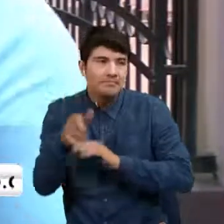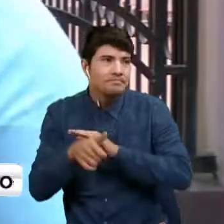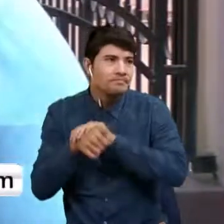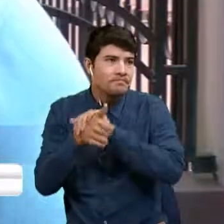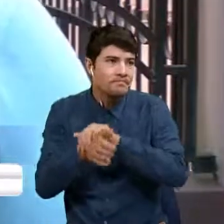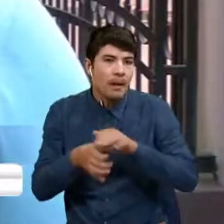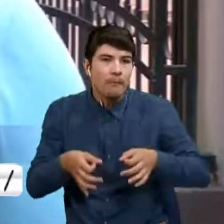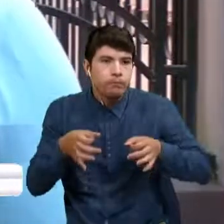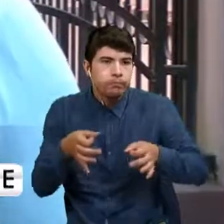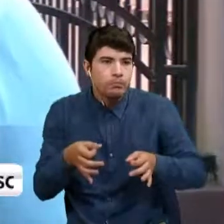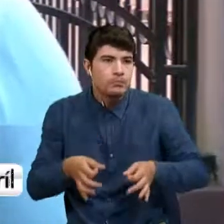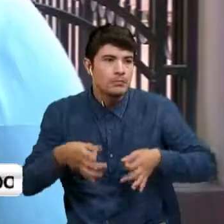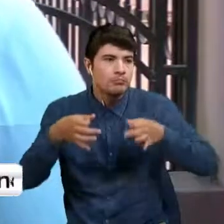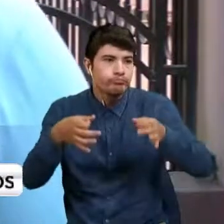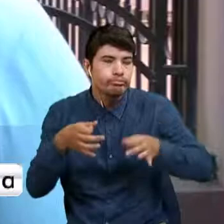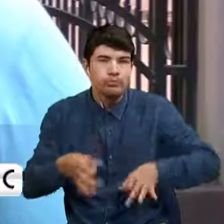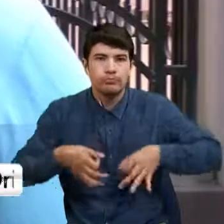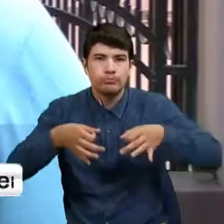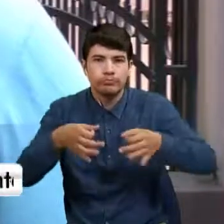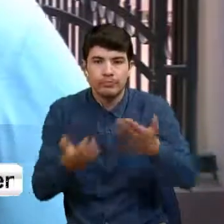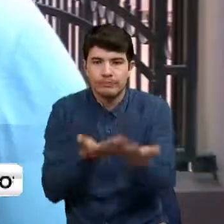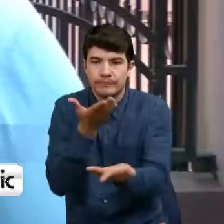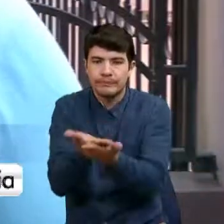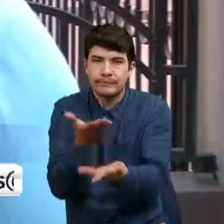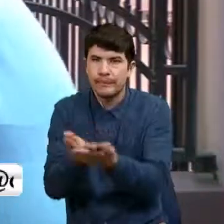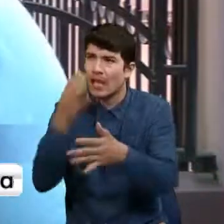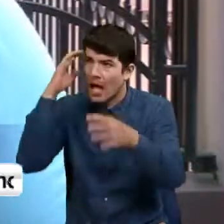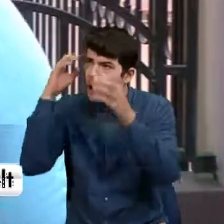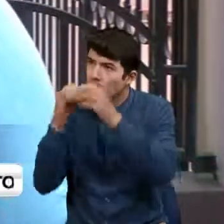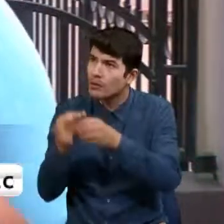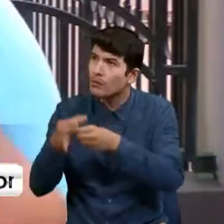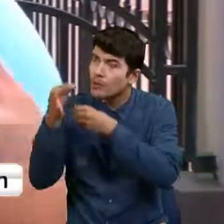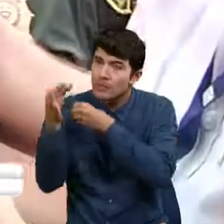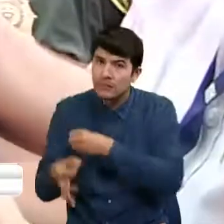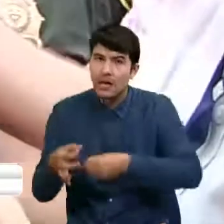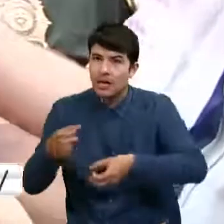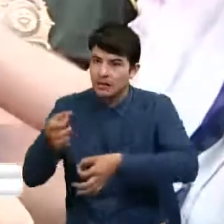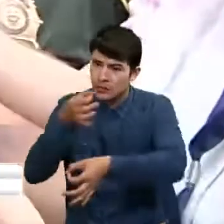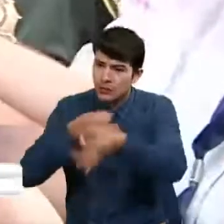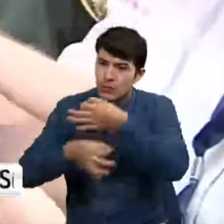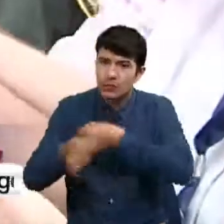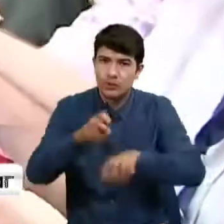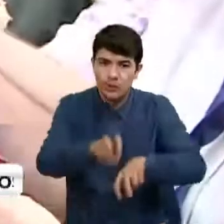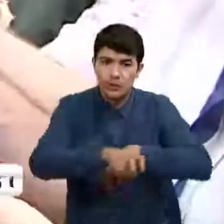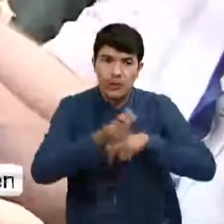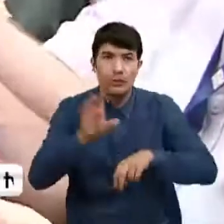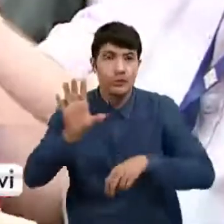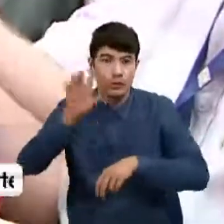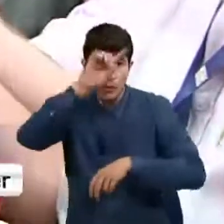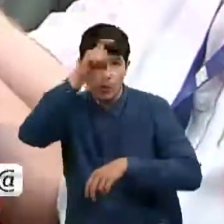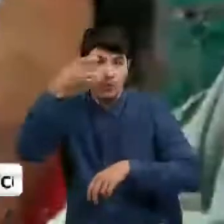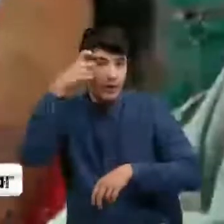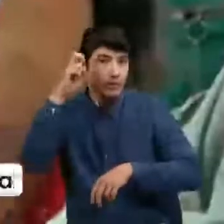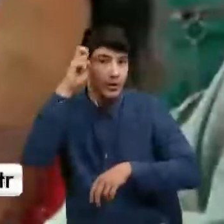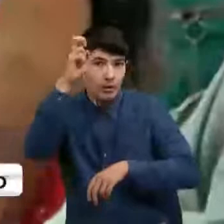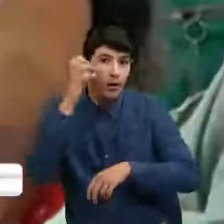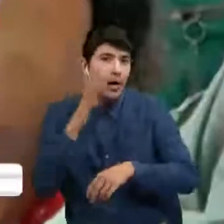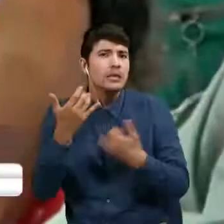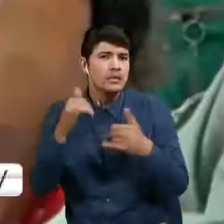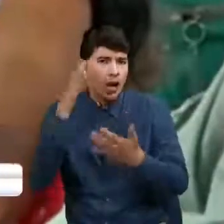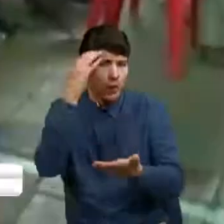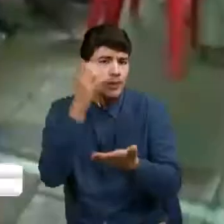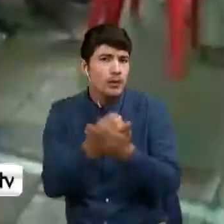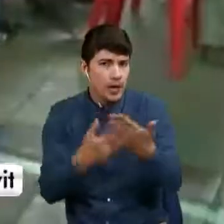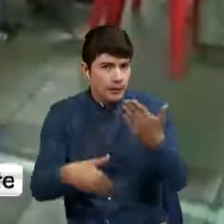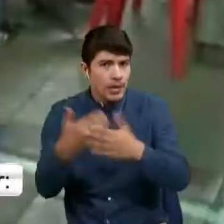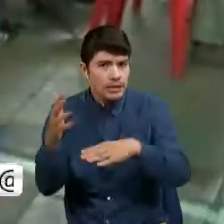dilatando la propuesta hacer un acuerdo municipal de sustitución de cultivos el gobernador de norte de santander manifestó que ya se empezó a